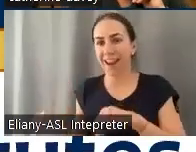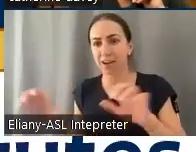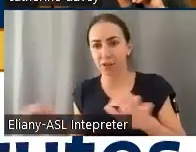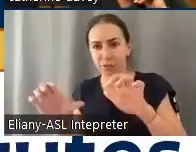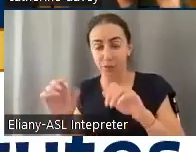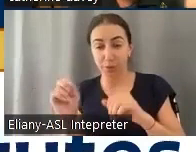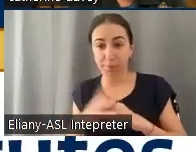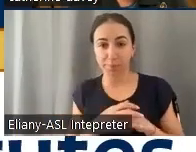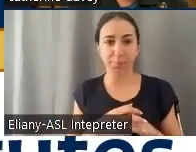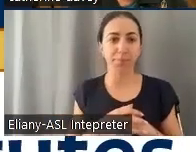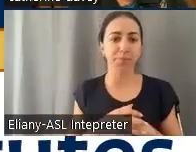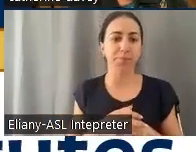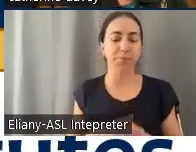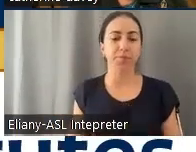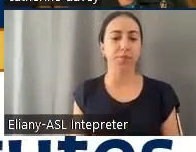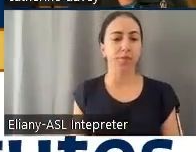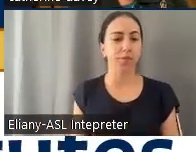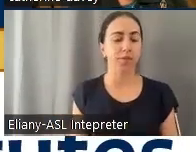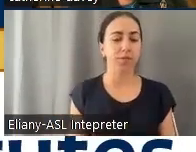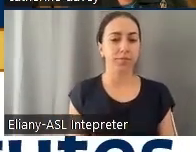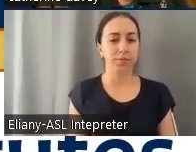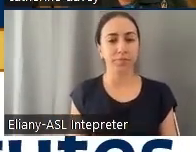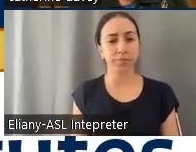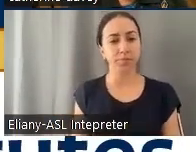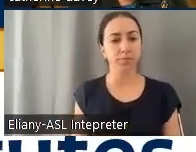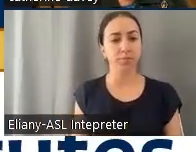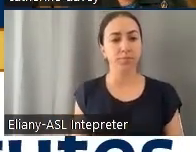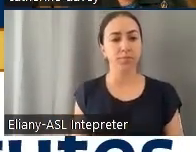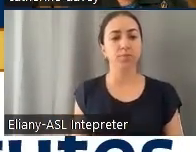haría. Entonces, aquí estamos hablando acerca de la suma, pero no todo.